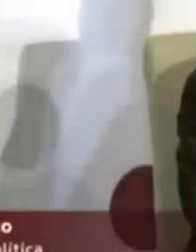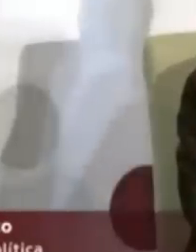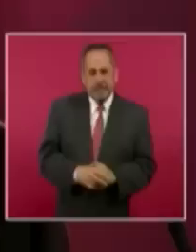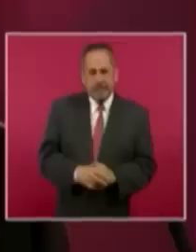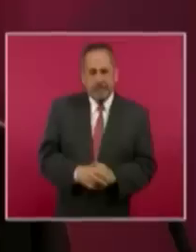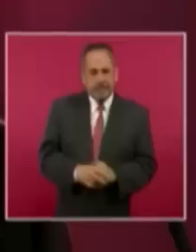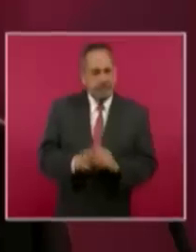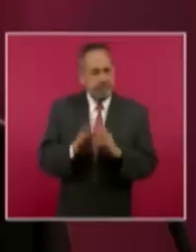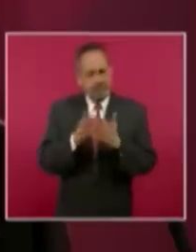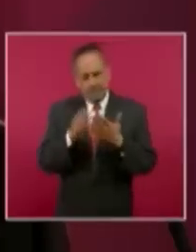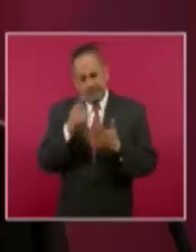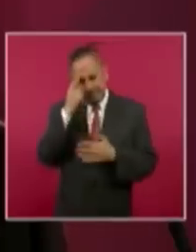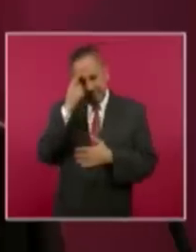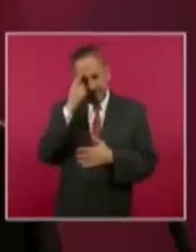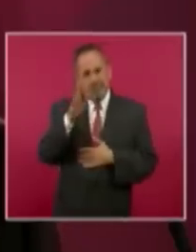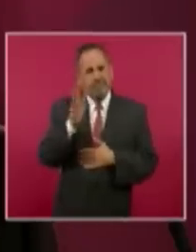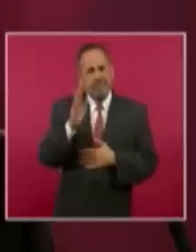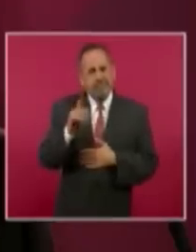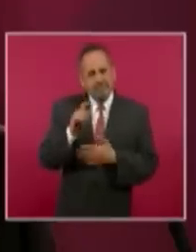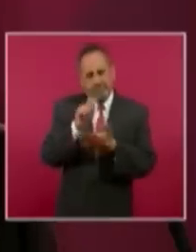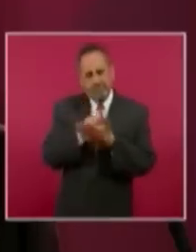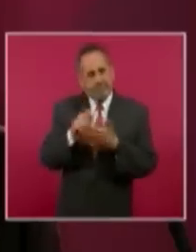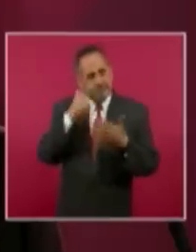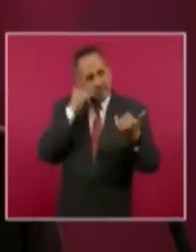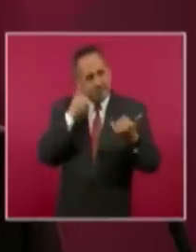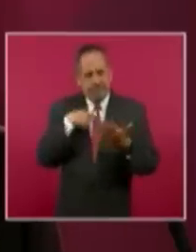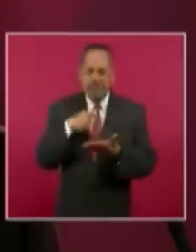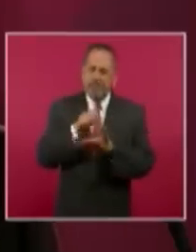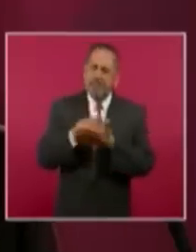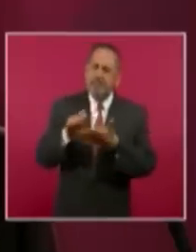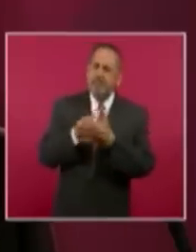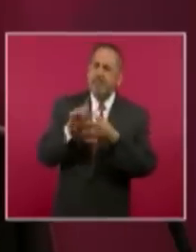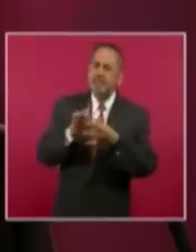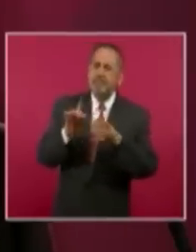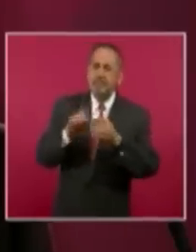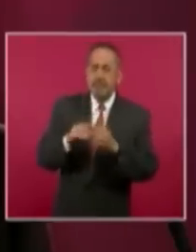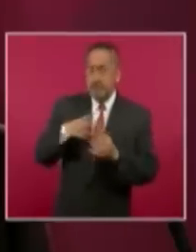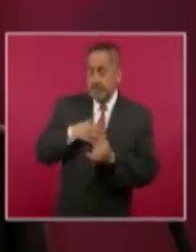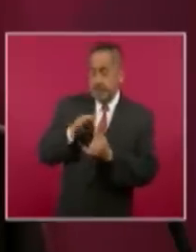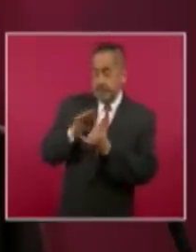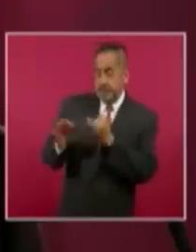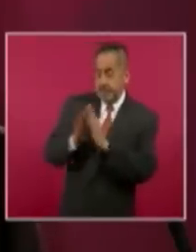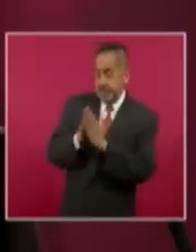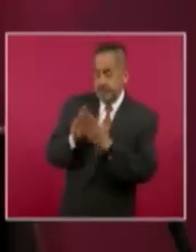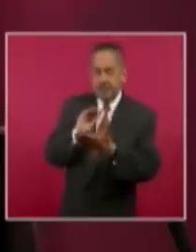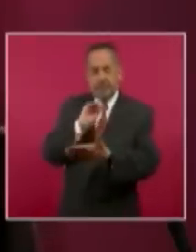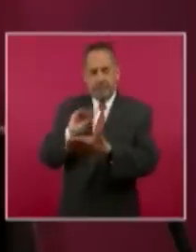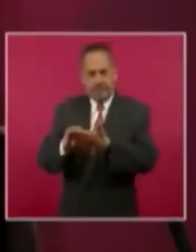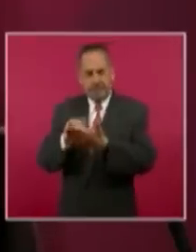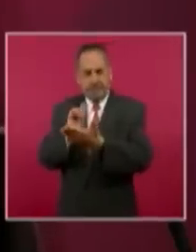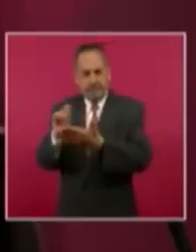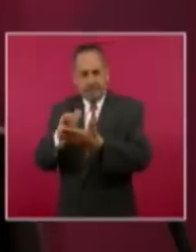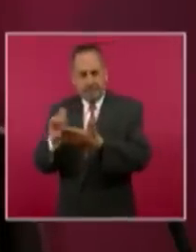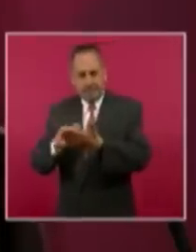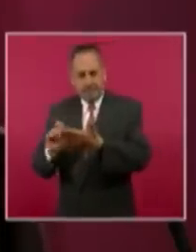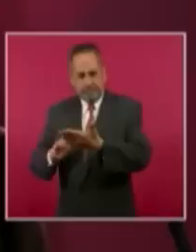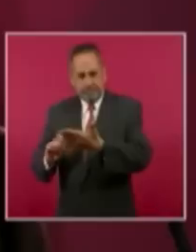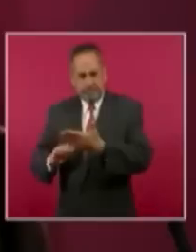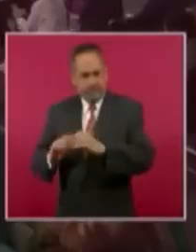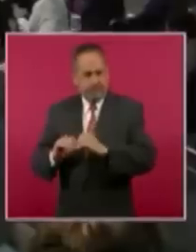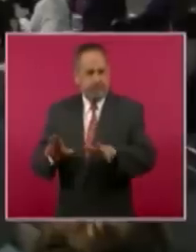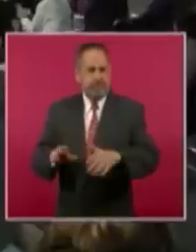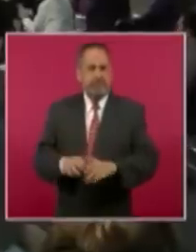pan pone candidatos presidenciales y a la jefatura de gobierno pues perdón este por el llamado a la ingenuidad eso no va a suceder